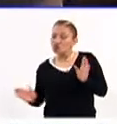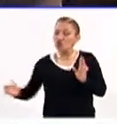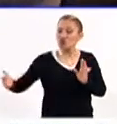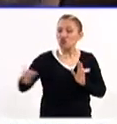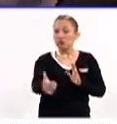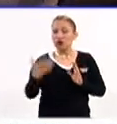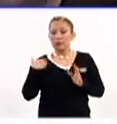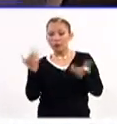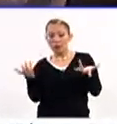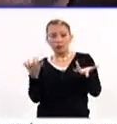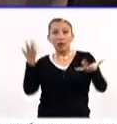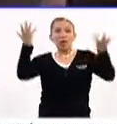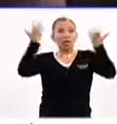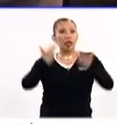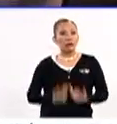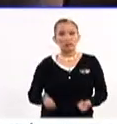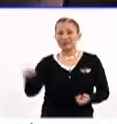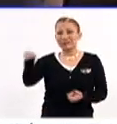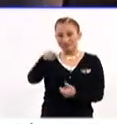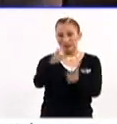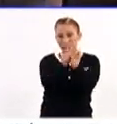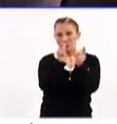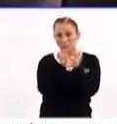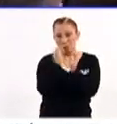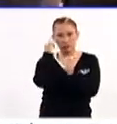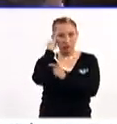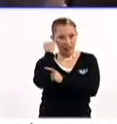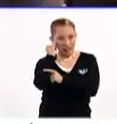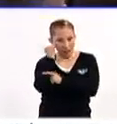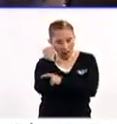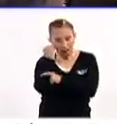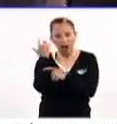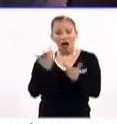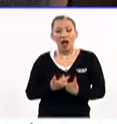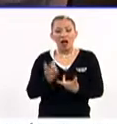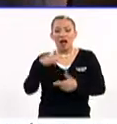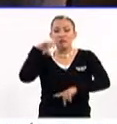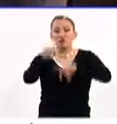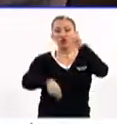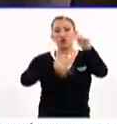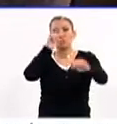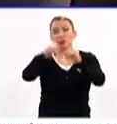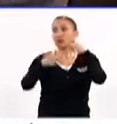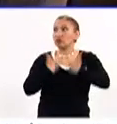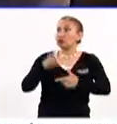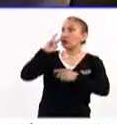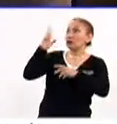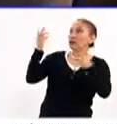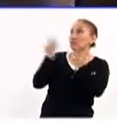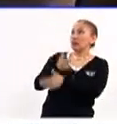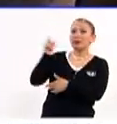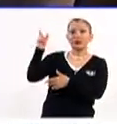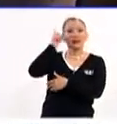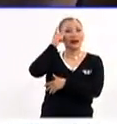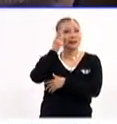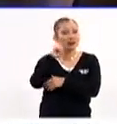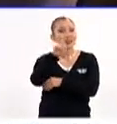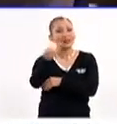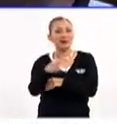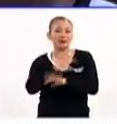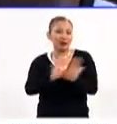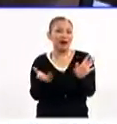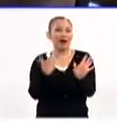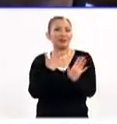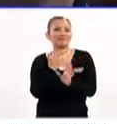que desarticuló al contingente indígena y los hizo huir por el susto y la sorpresa, y después de eso